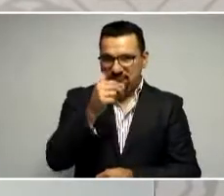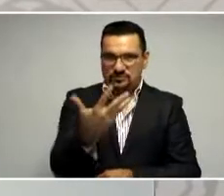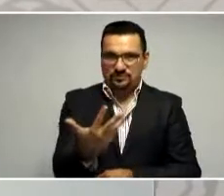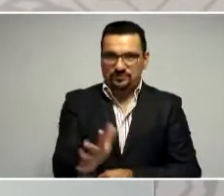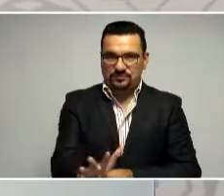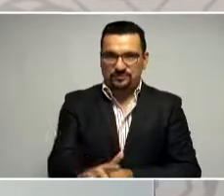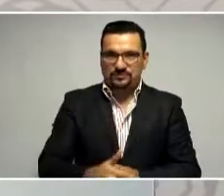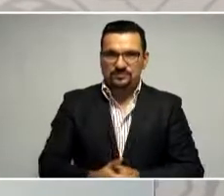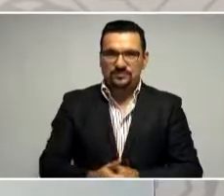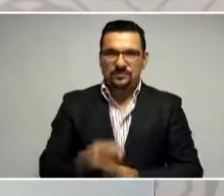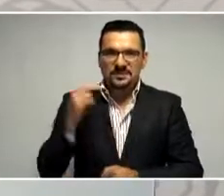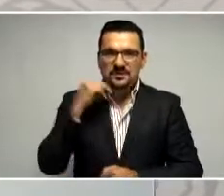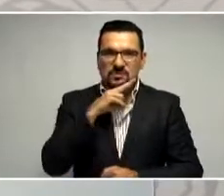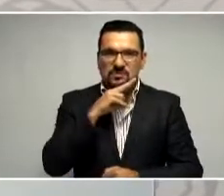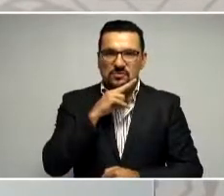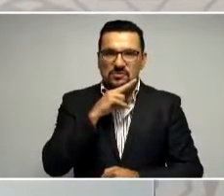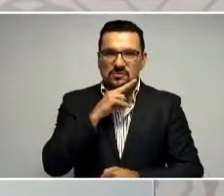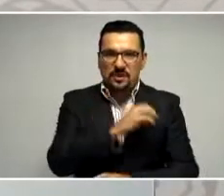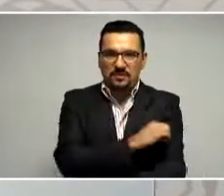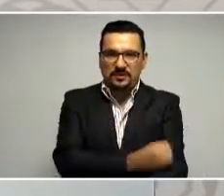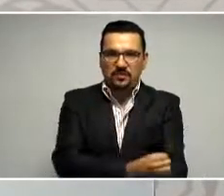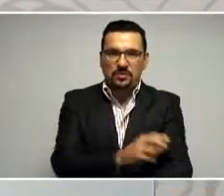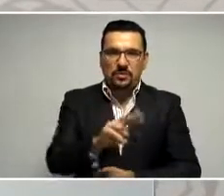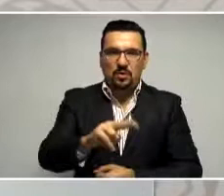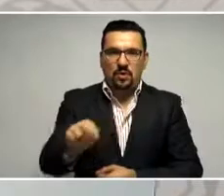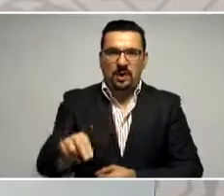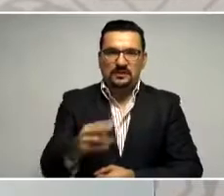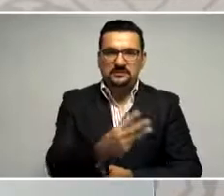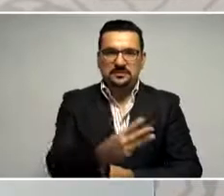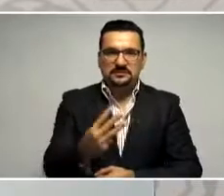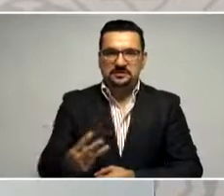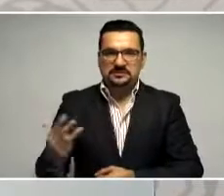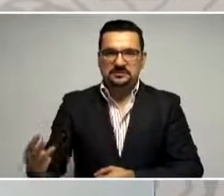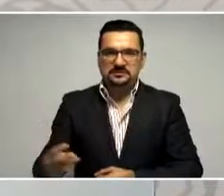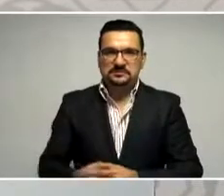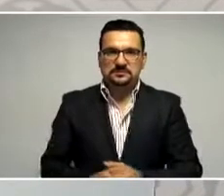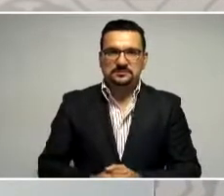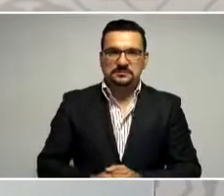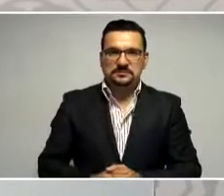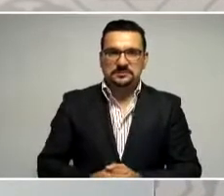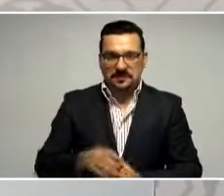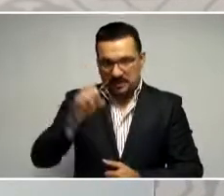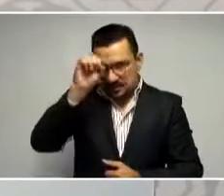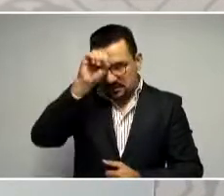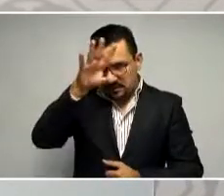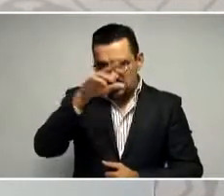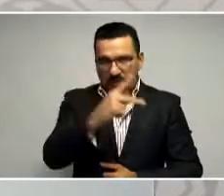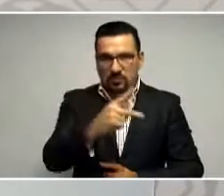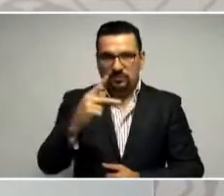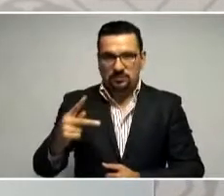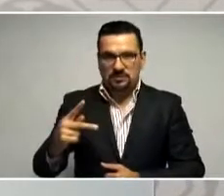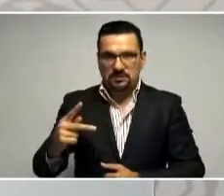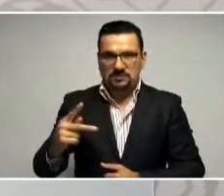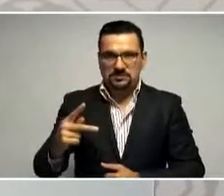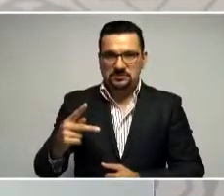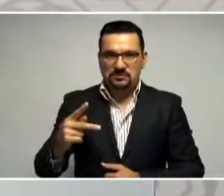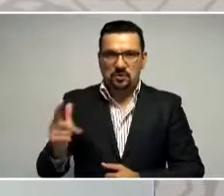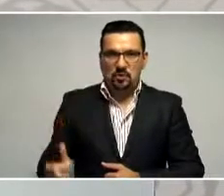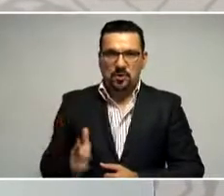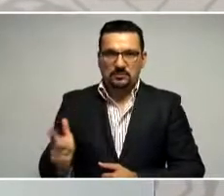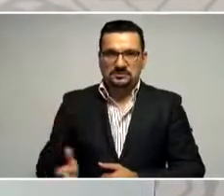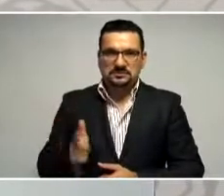10, Navojoa, Cajeme, Nogales, 3 cada uno. Cananea, Puerto Peñasco,